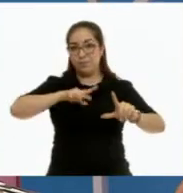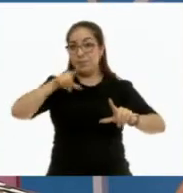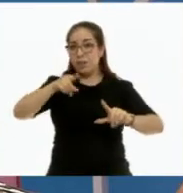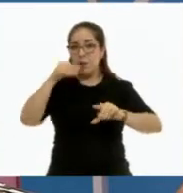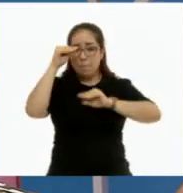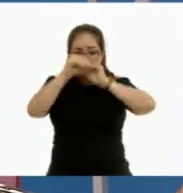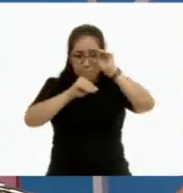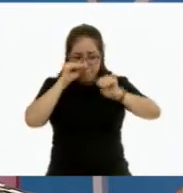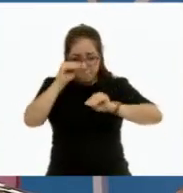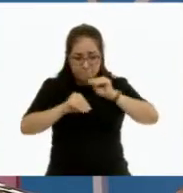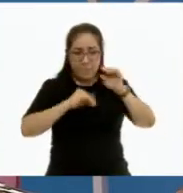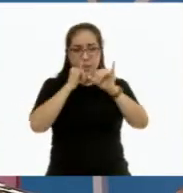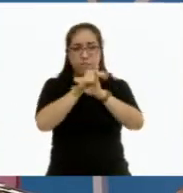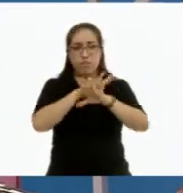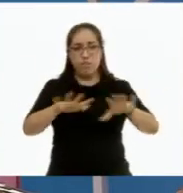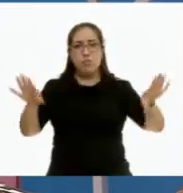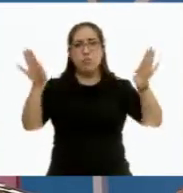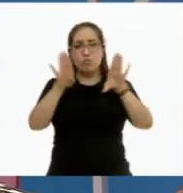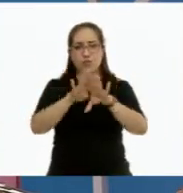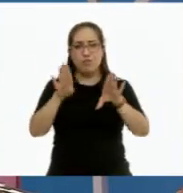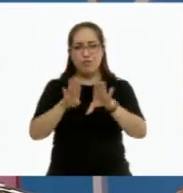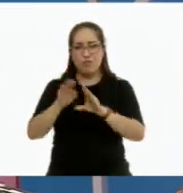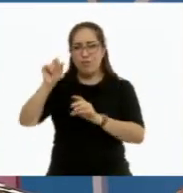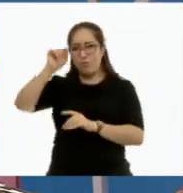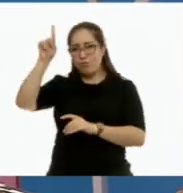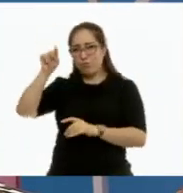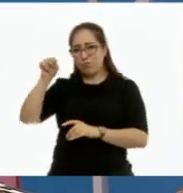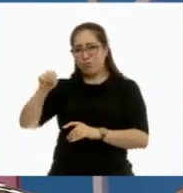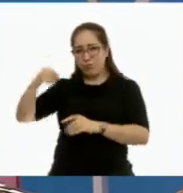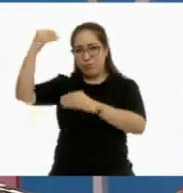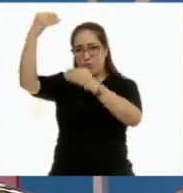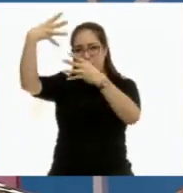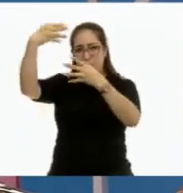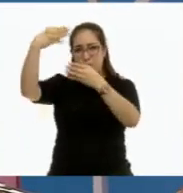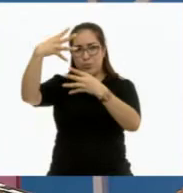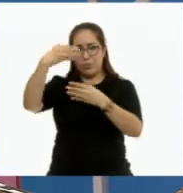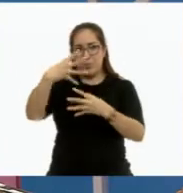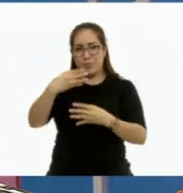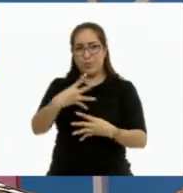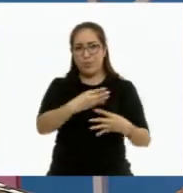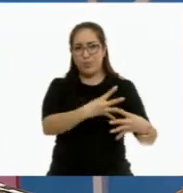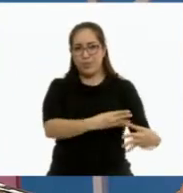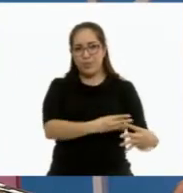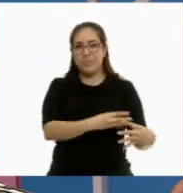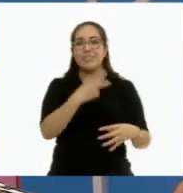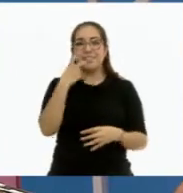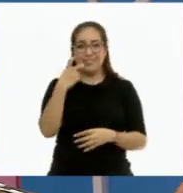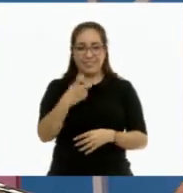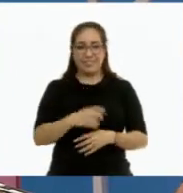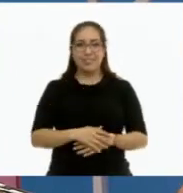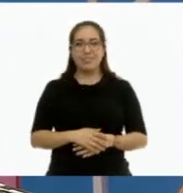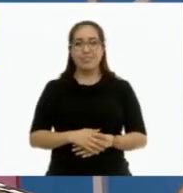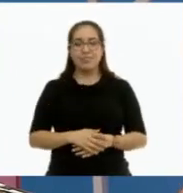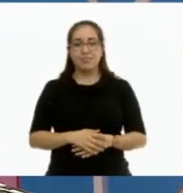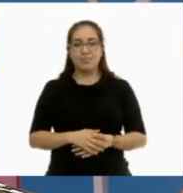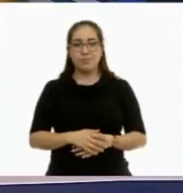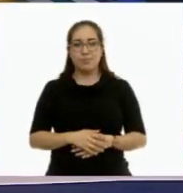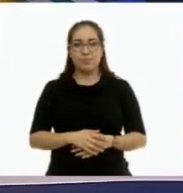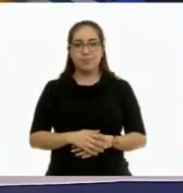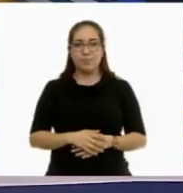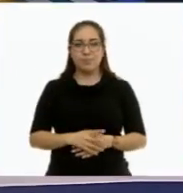ponemos nuestro tema del lado izquierdo y se va desprendiendo como pequeñas ramitas hacia la derecha.